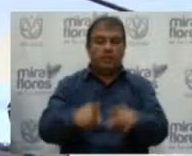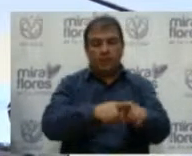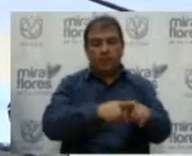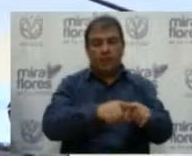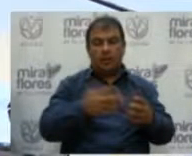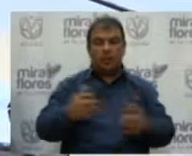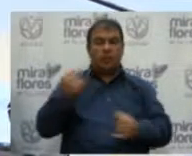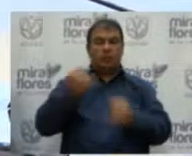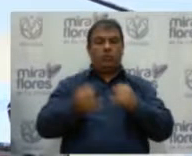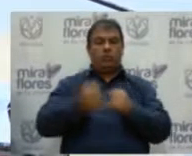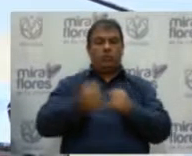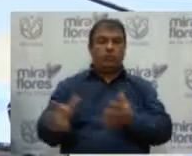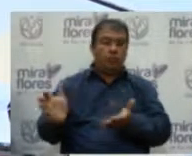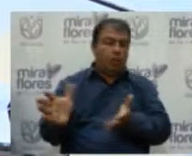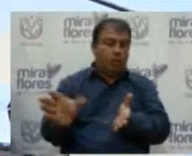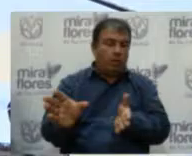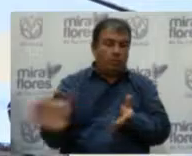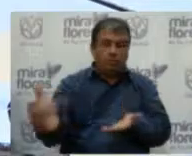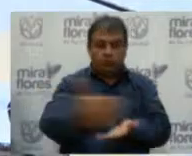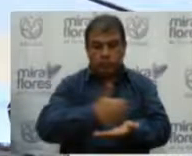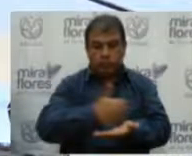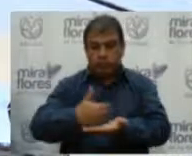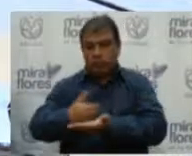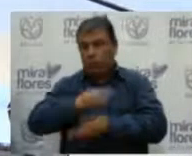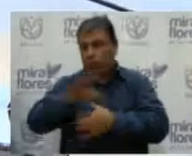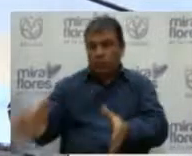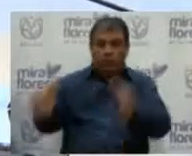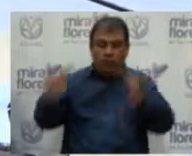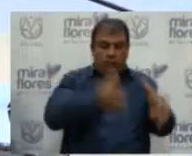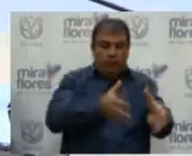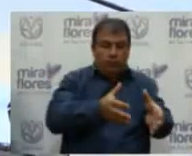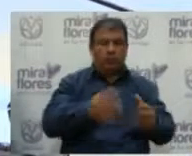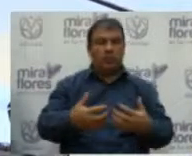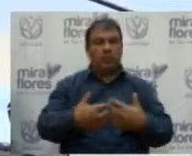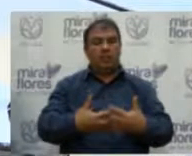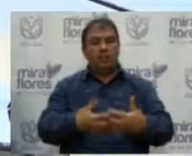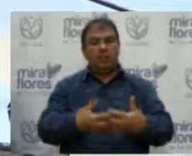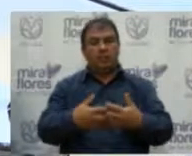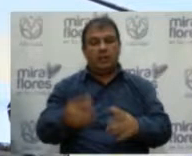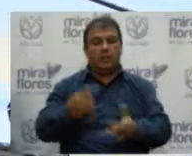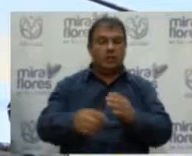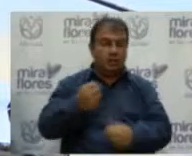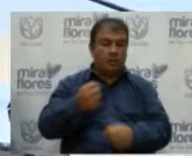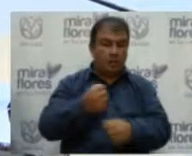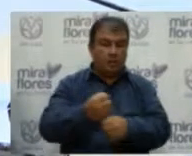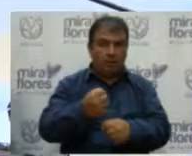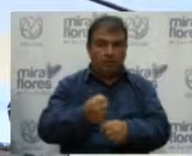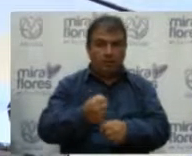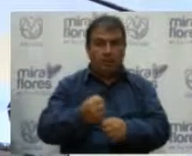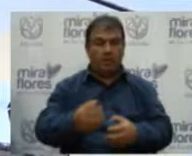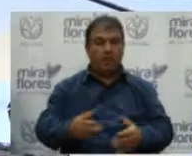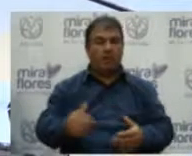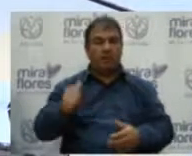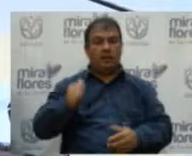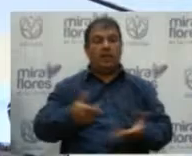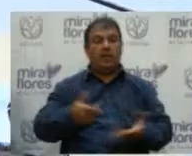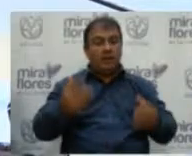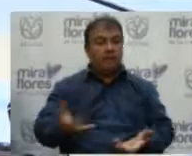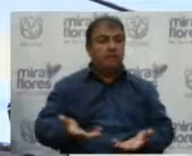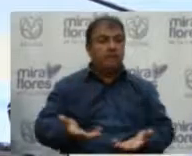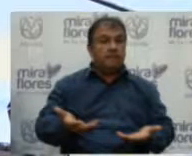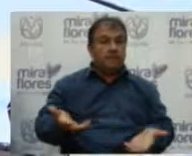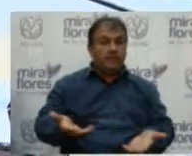últimos se encargará de acopiar todo el material, o sea, Reborn va a acopiar todo el material, y para hacer que esto funcione, la empresa va a entregar biodiesel a